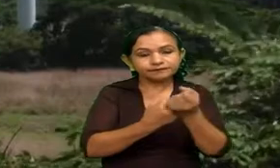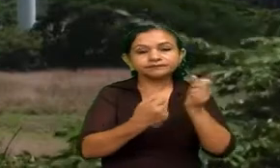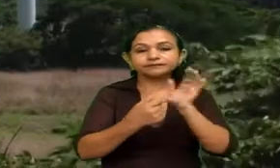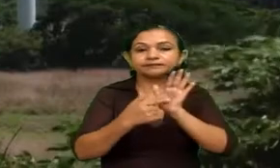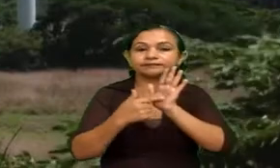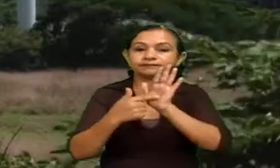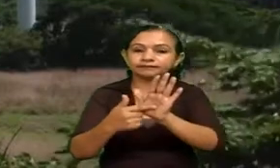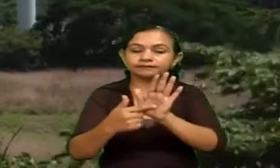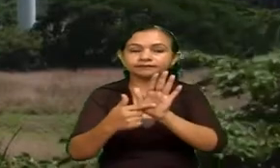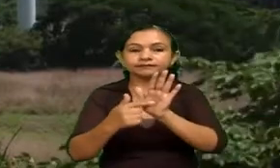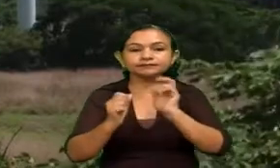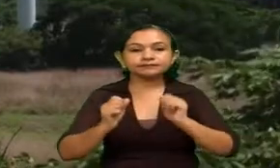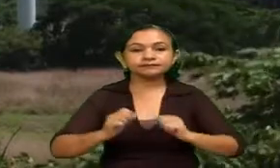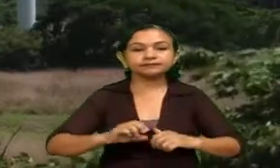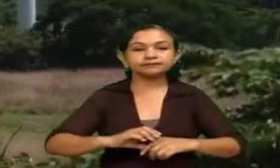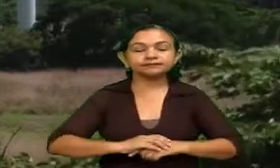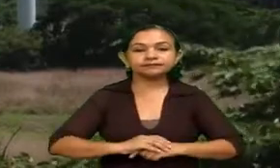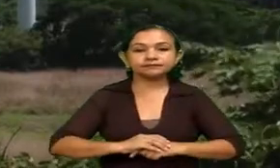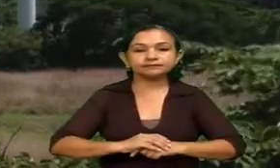ejemplo,